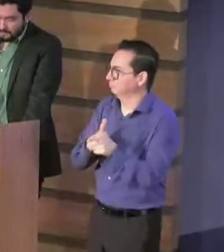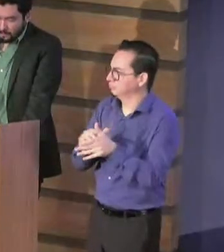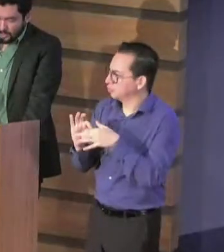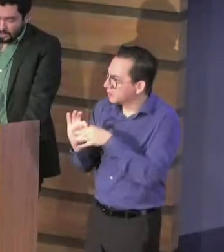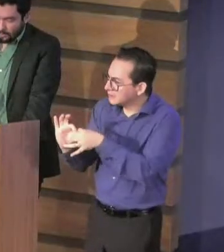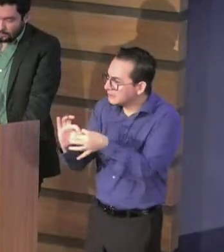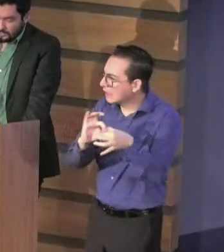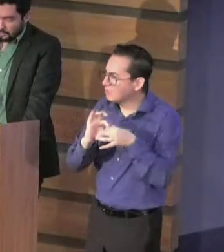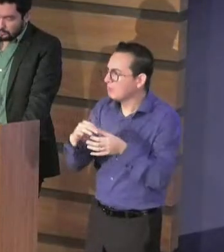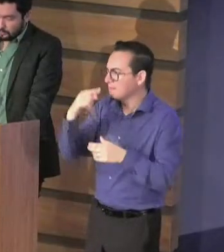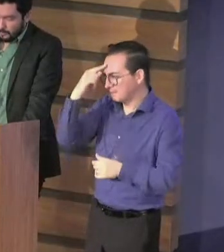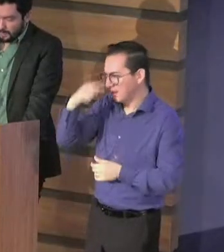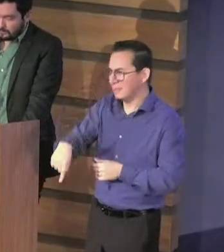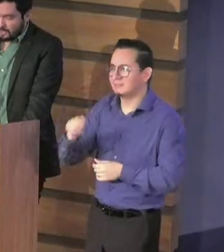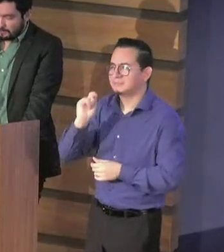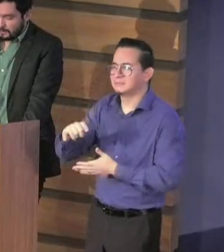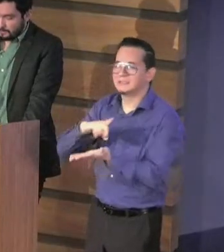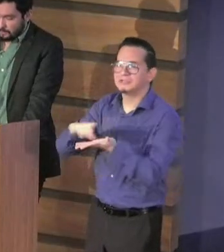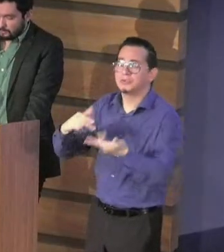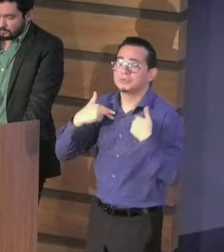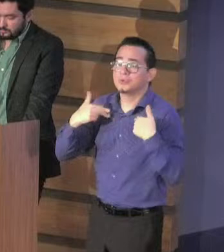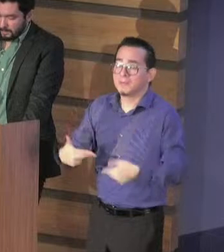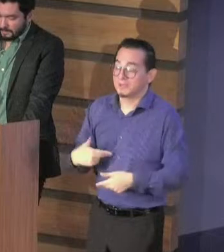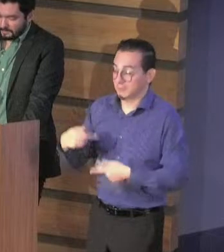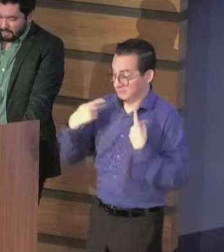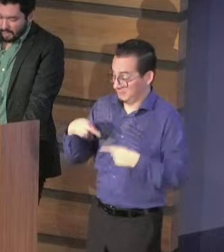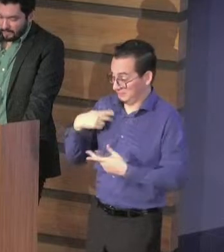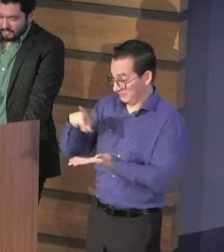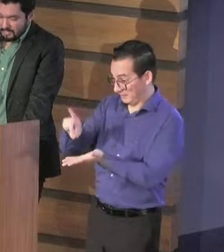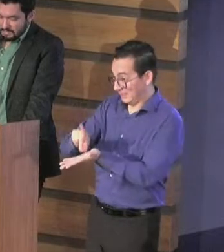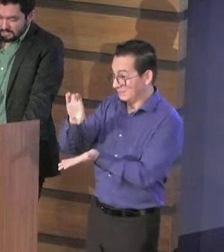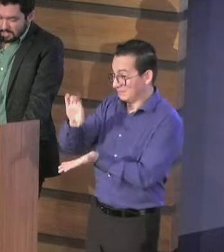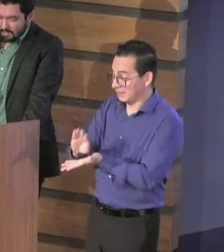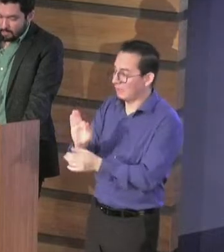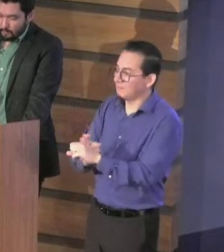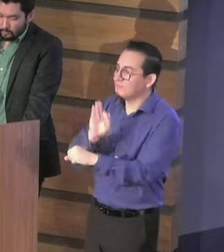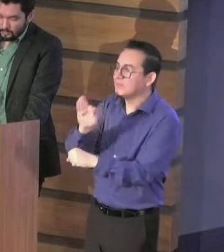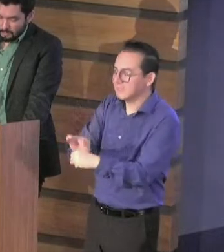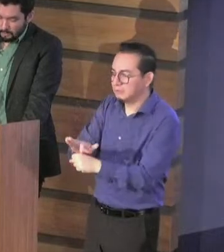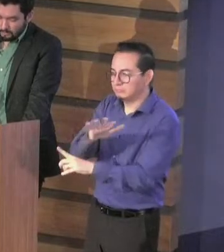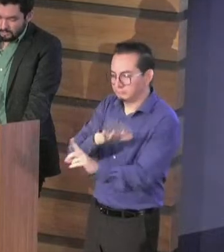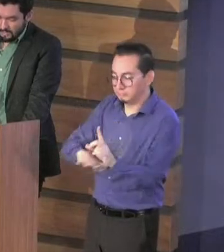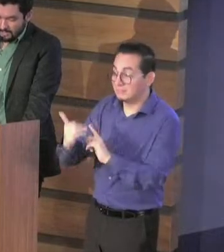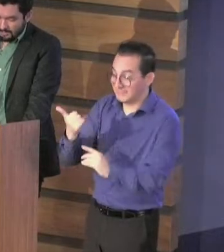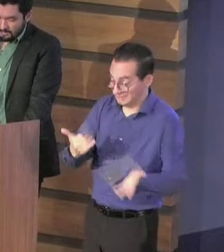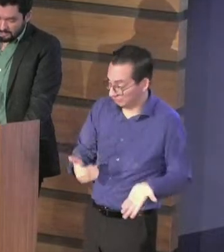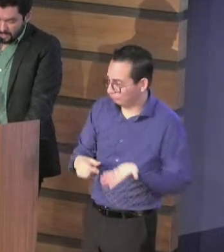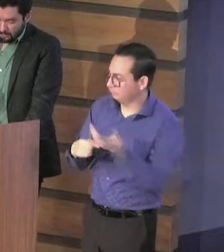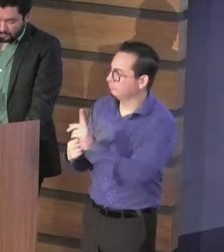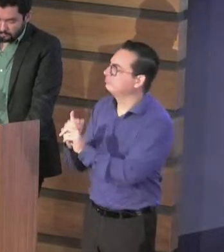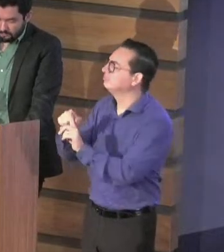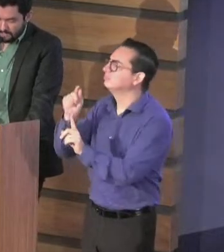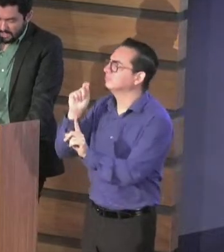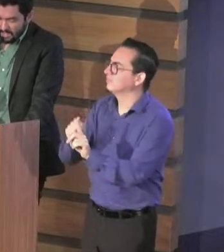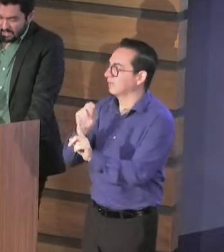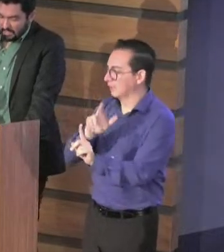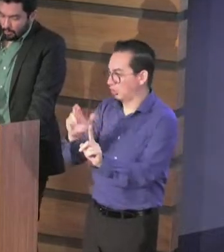para asegurar que los derechos humanos de las personas con discapacidad sean reconocidos y